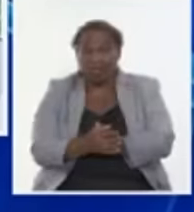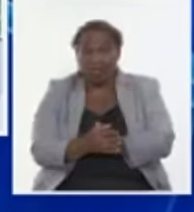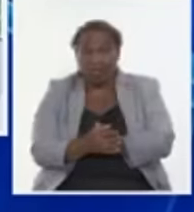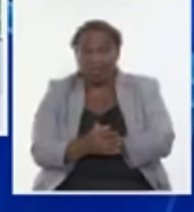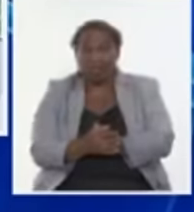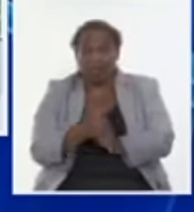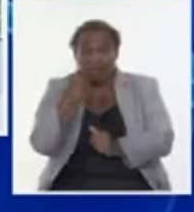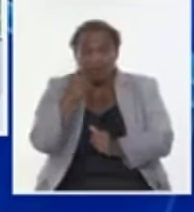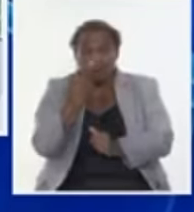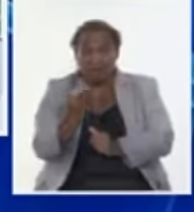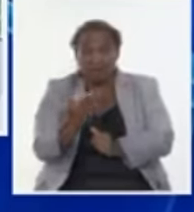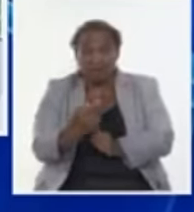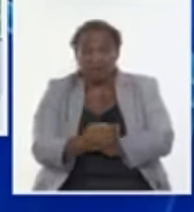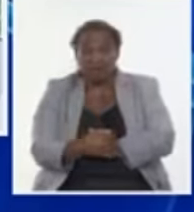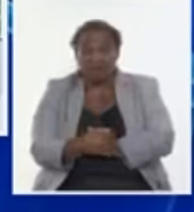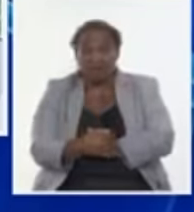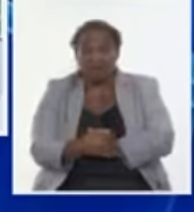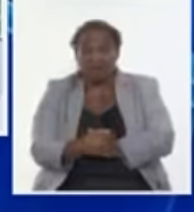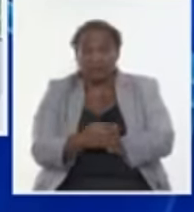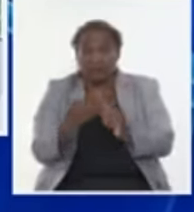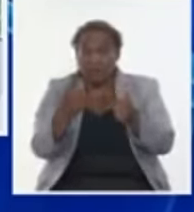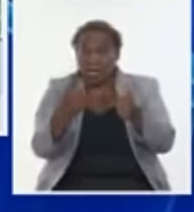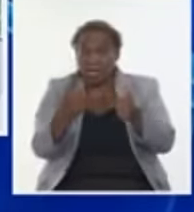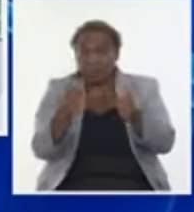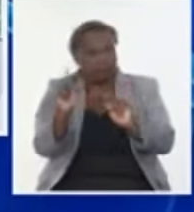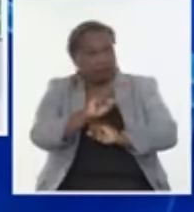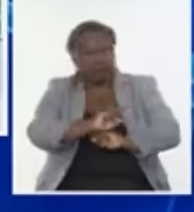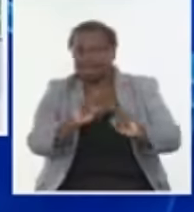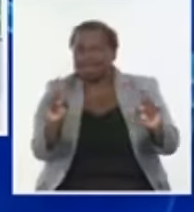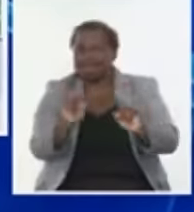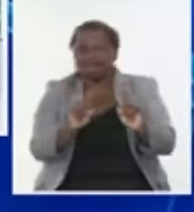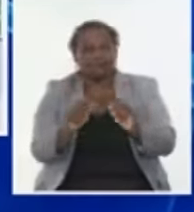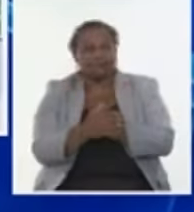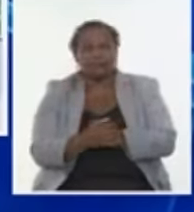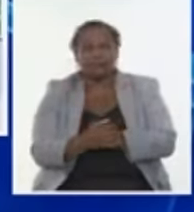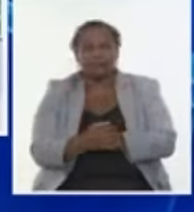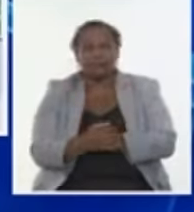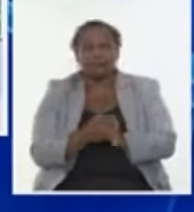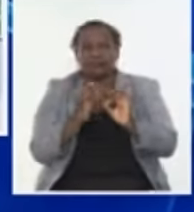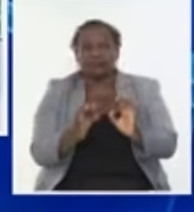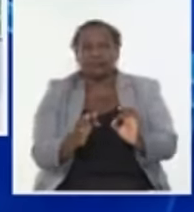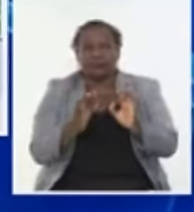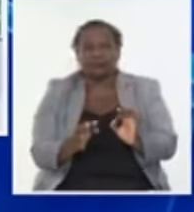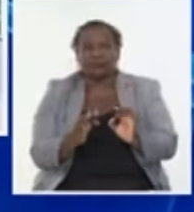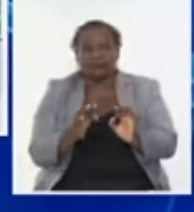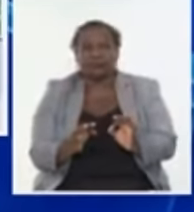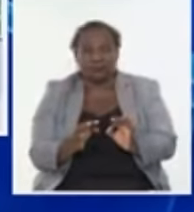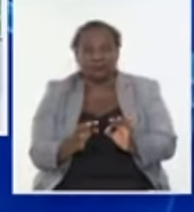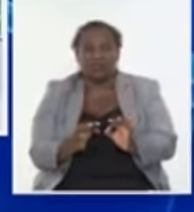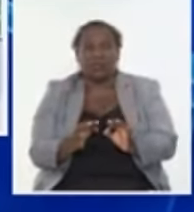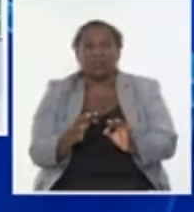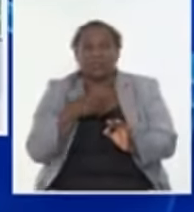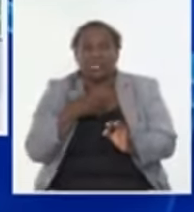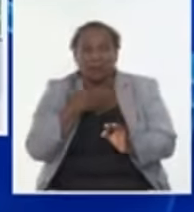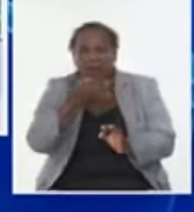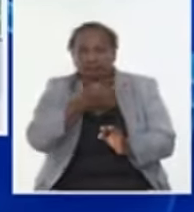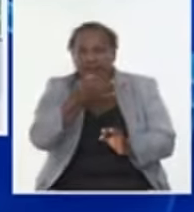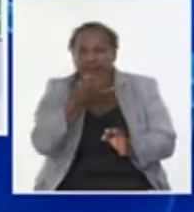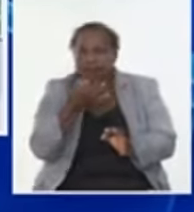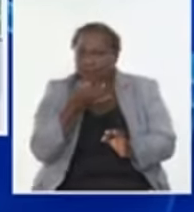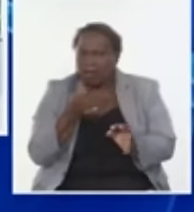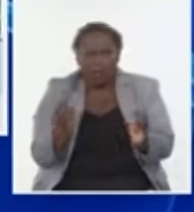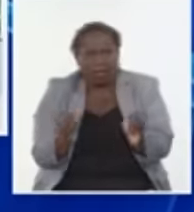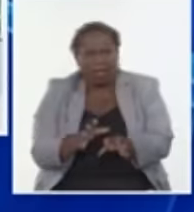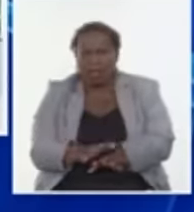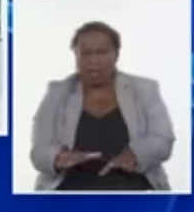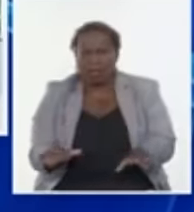alcanzan no son los adecuados, y que realmente en ellos tenemos que decir con objetividad que inciden la